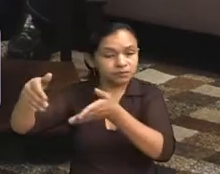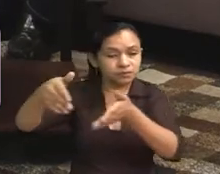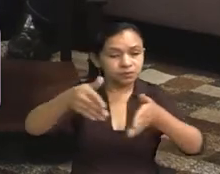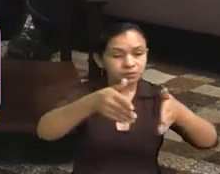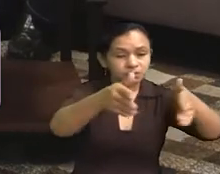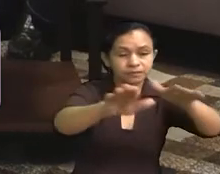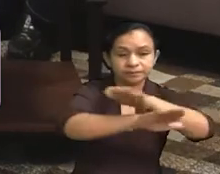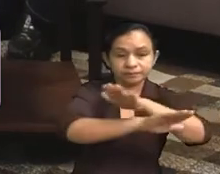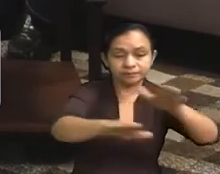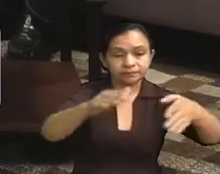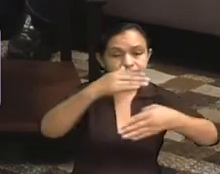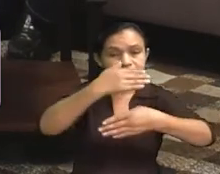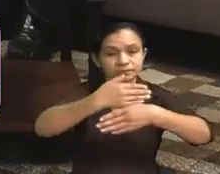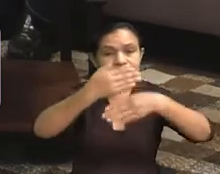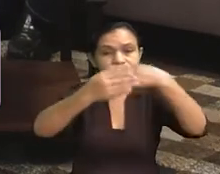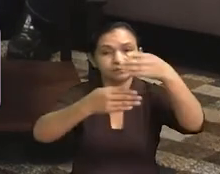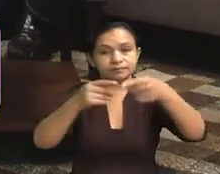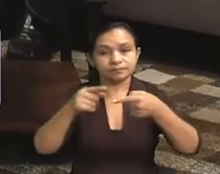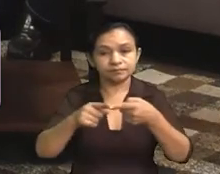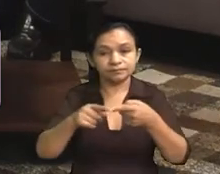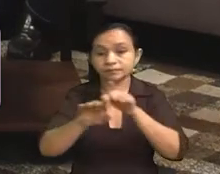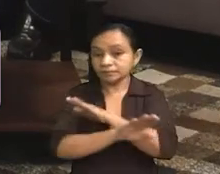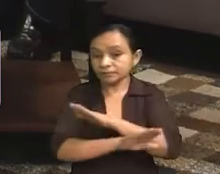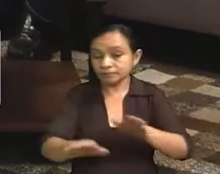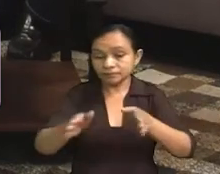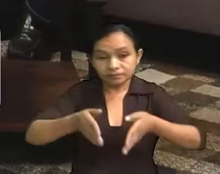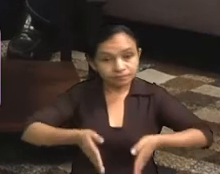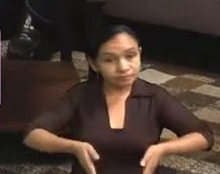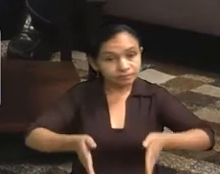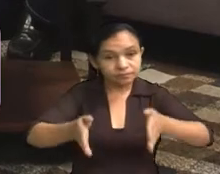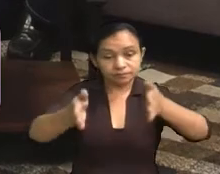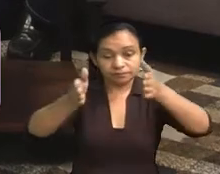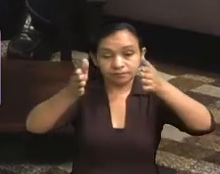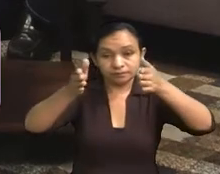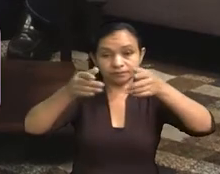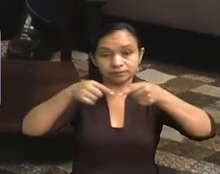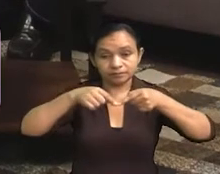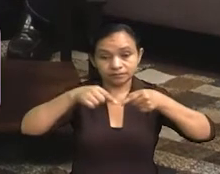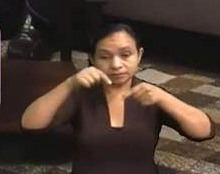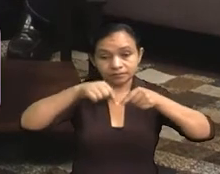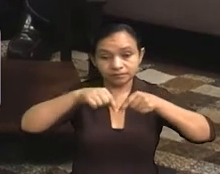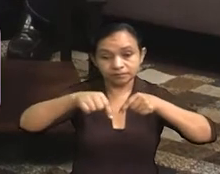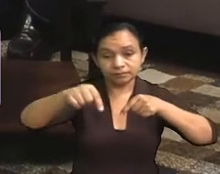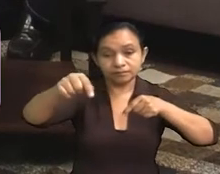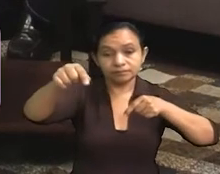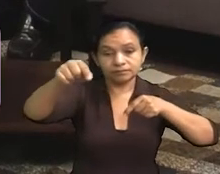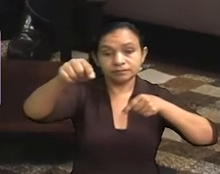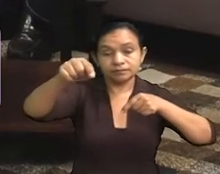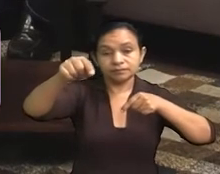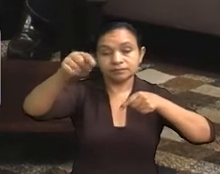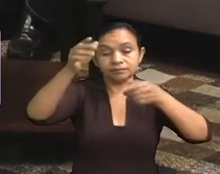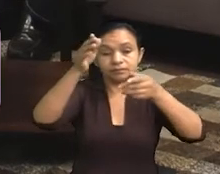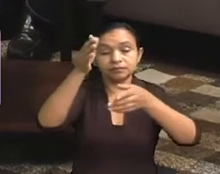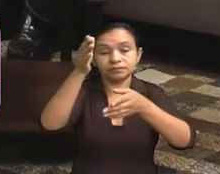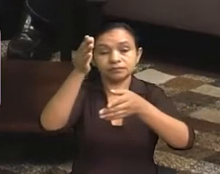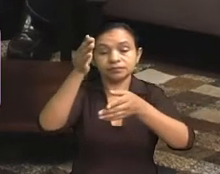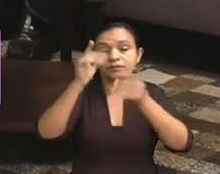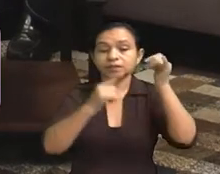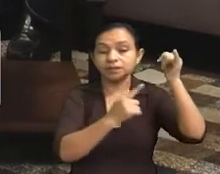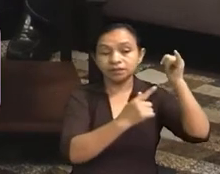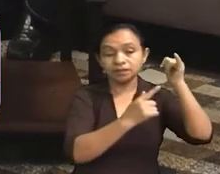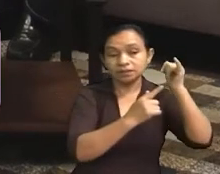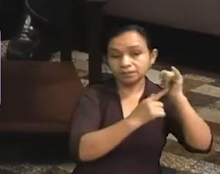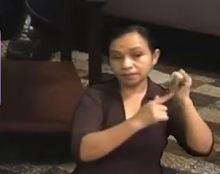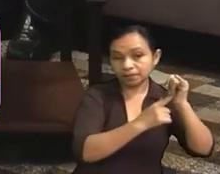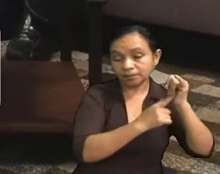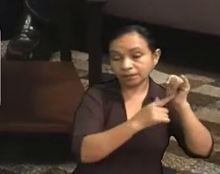Se concluyó la carretera, se terminó el tramo de la carretera que va de aquí de la Zona Franca a Tipitapa.